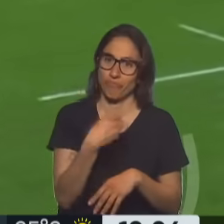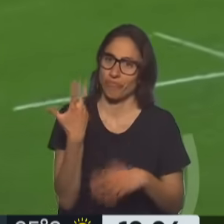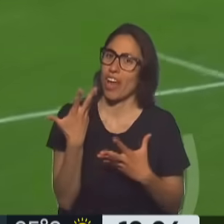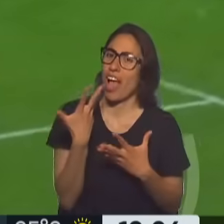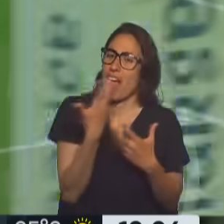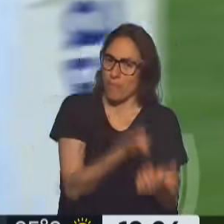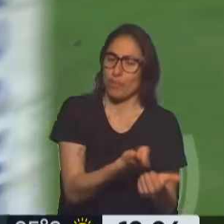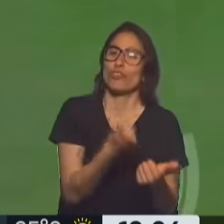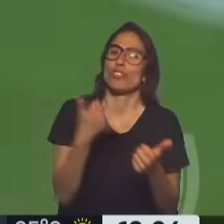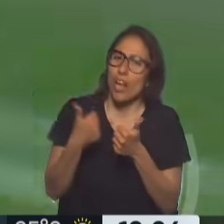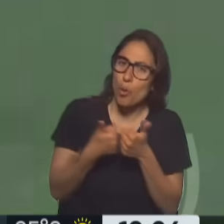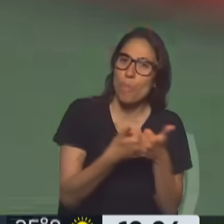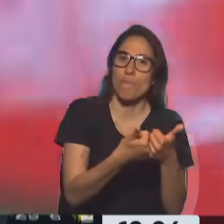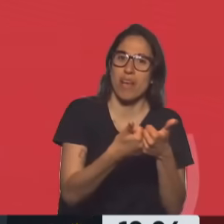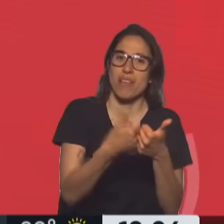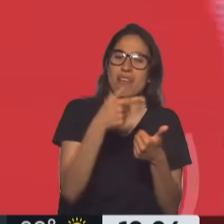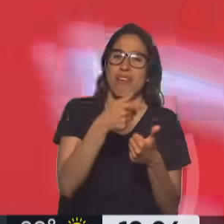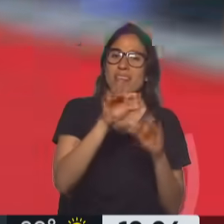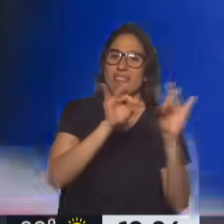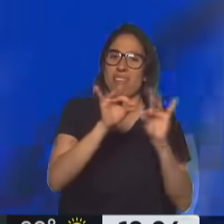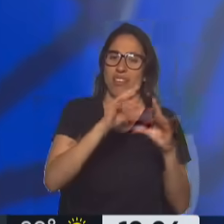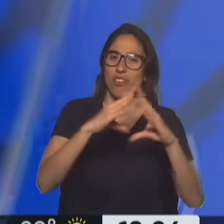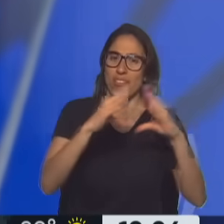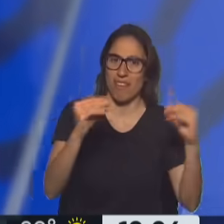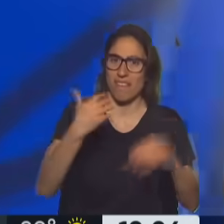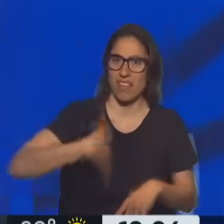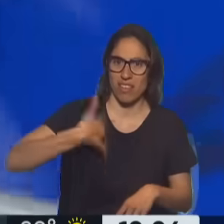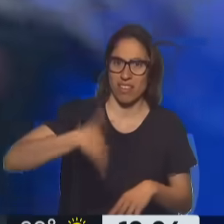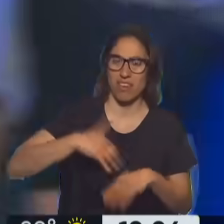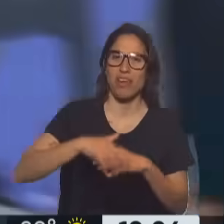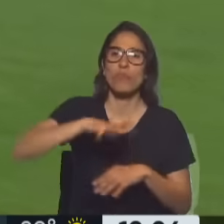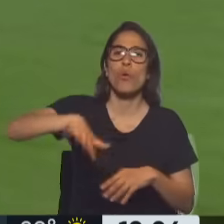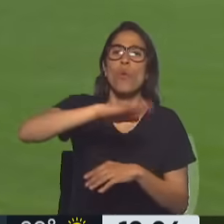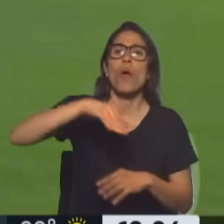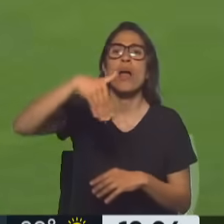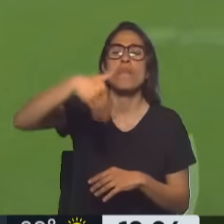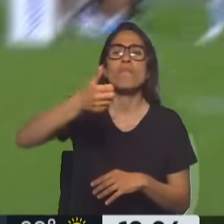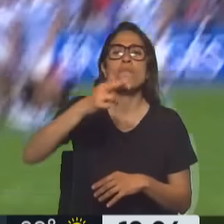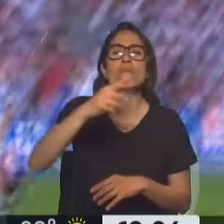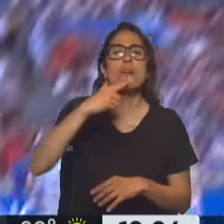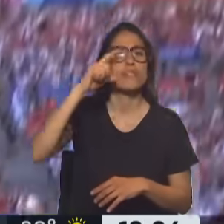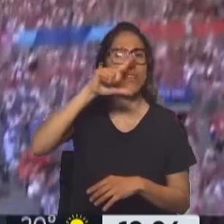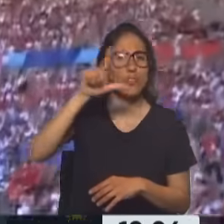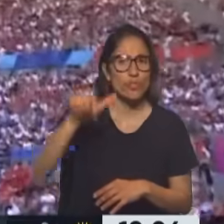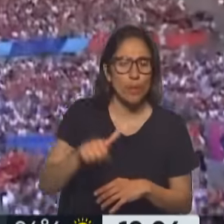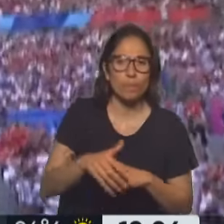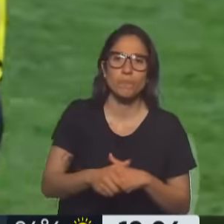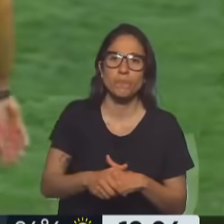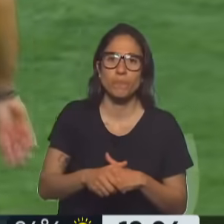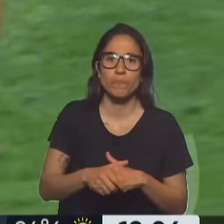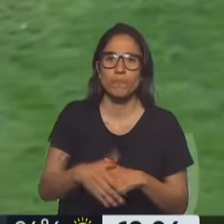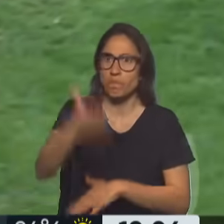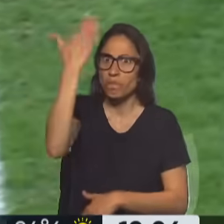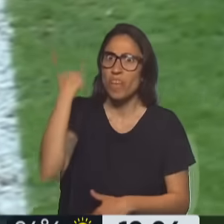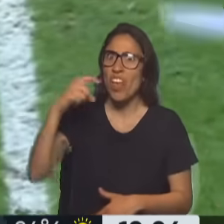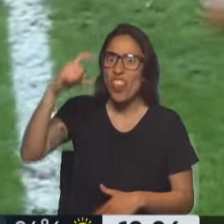mundo y en este caso en Marsella, para una victoria que fue costosa porque arrancó mal el equipo argentino. Perdía 10-0. Exactamente, en el primer tiempo.